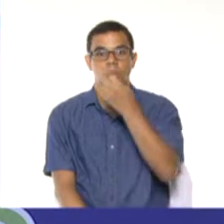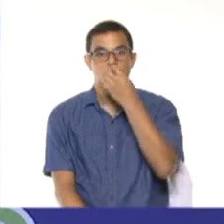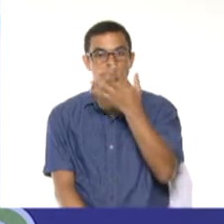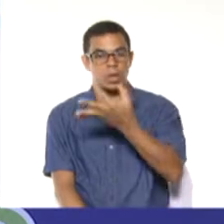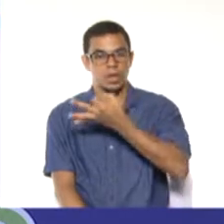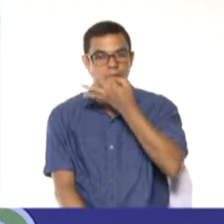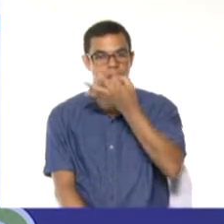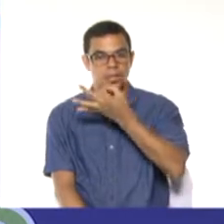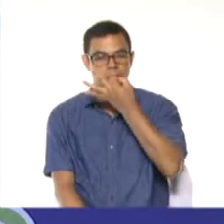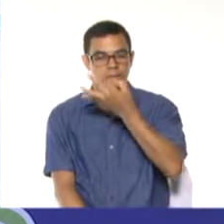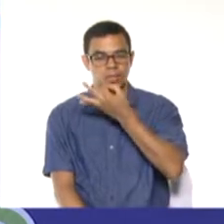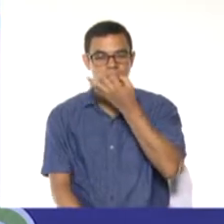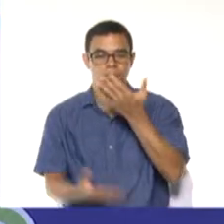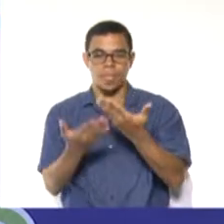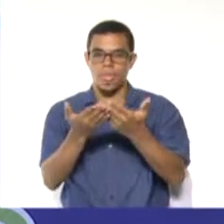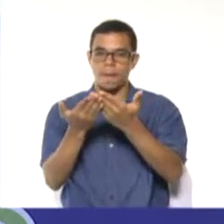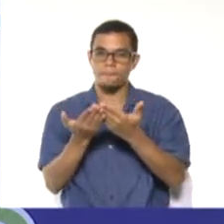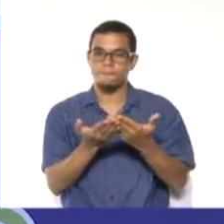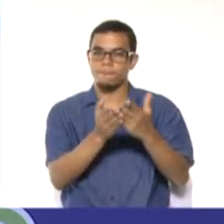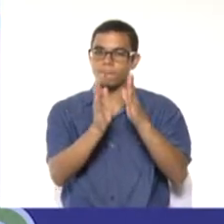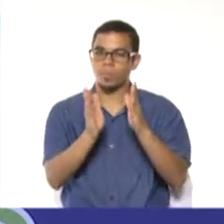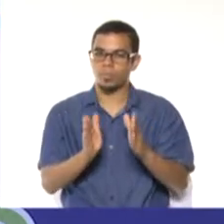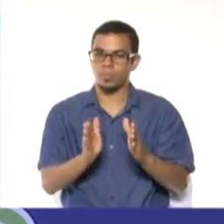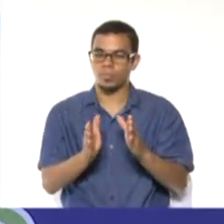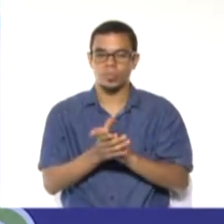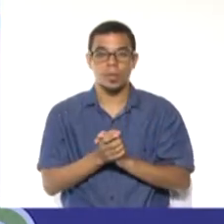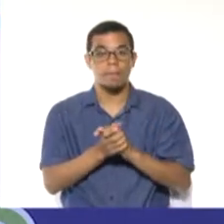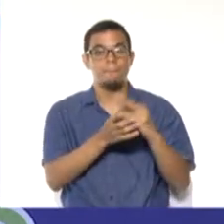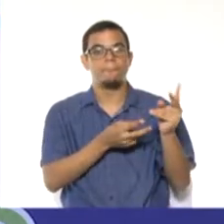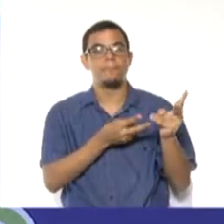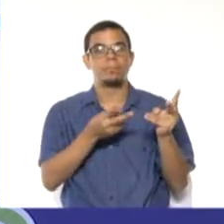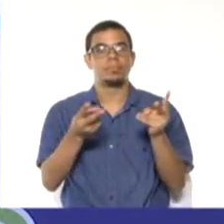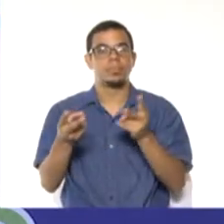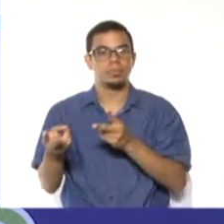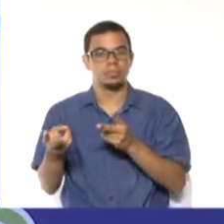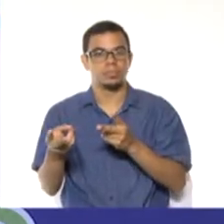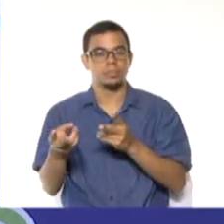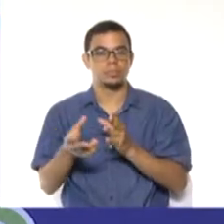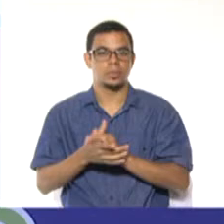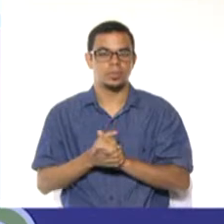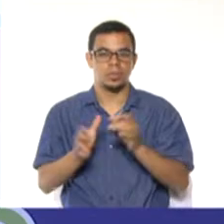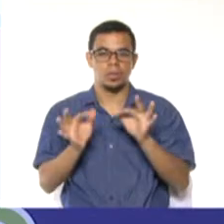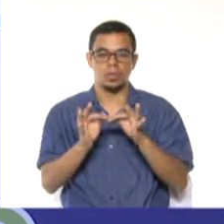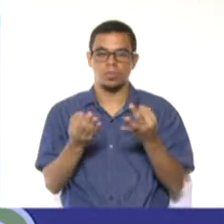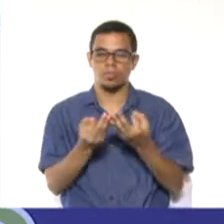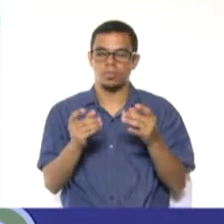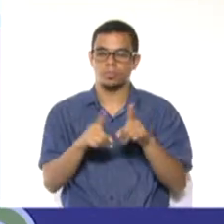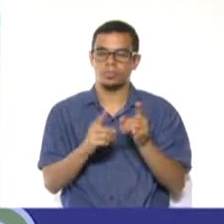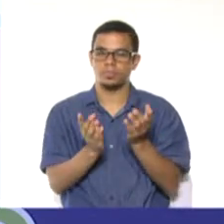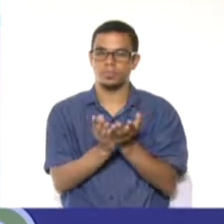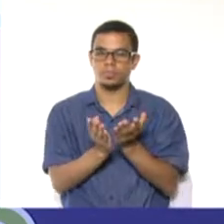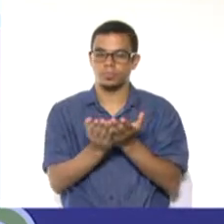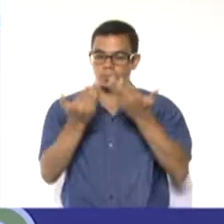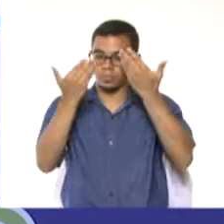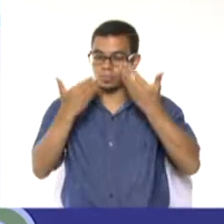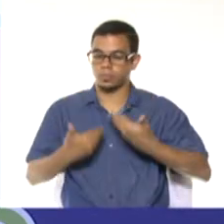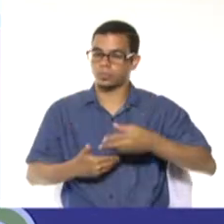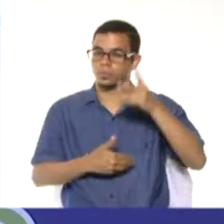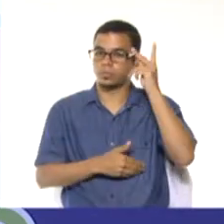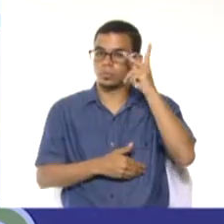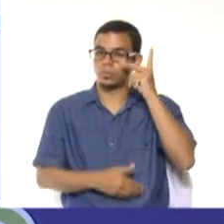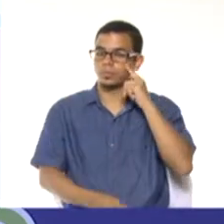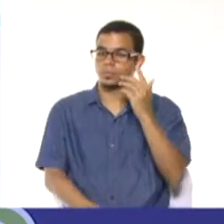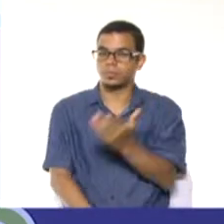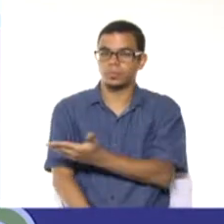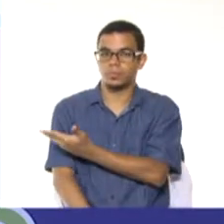Buenas tardes, mis queridos estudiantes. Les doy la más cordial bienvenida a nuestro programa Cada Familia una Escuela y su profesora que les